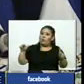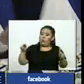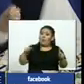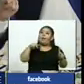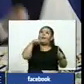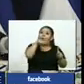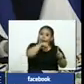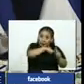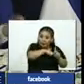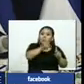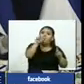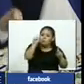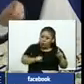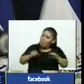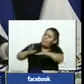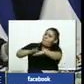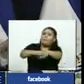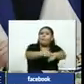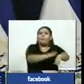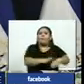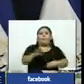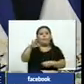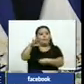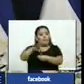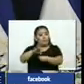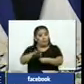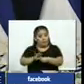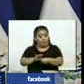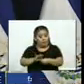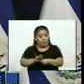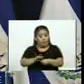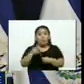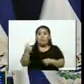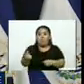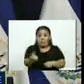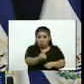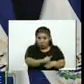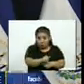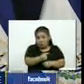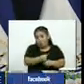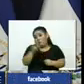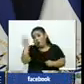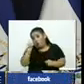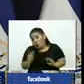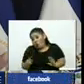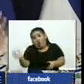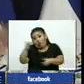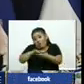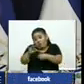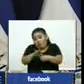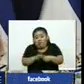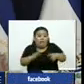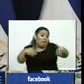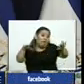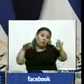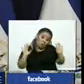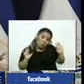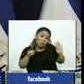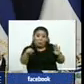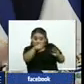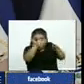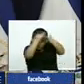pueda convocar a elecciones libres y democráticas. Si los venezolanos escogen a Maduro, pues ni modo, aunque no quisiéramos, lo